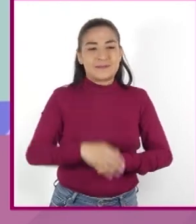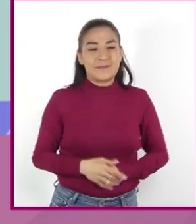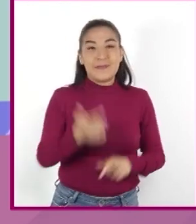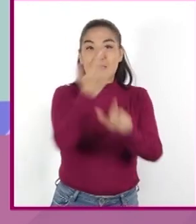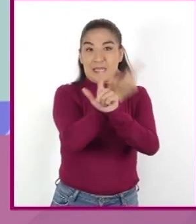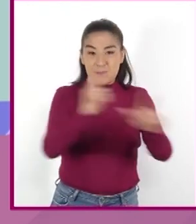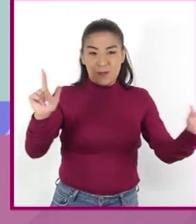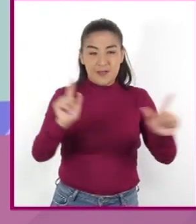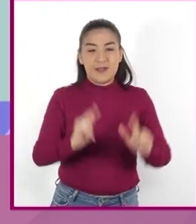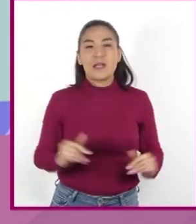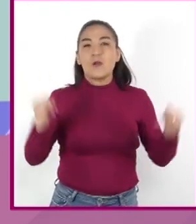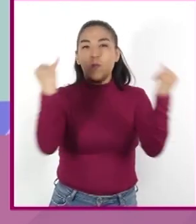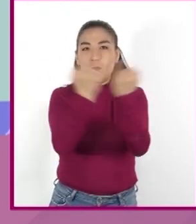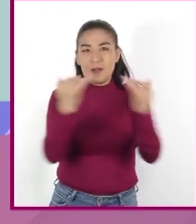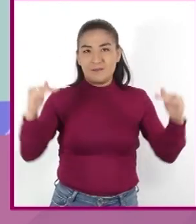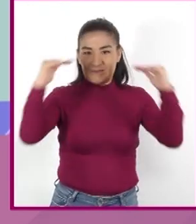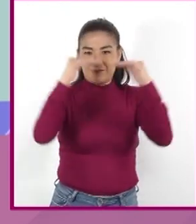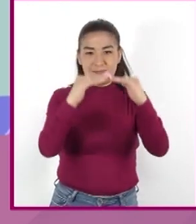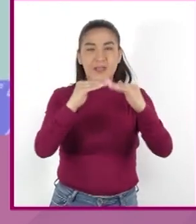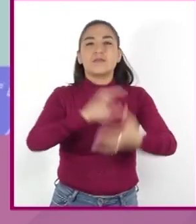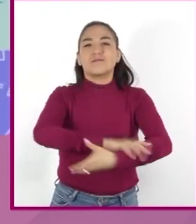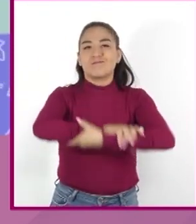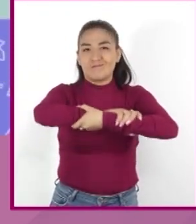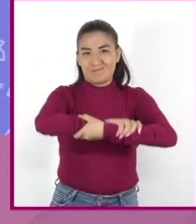libertad, la igualdad y la fraternidad.